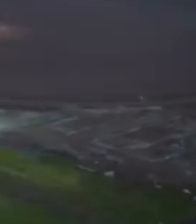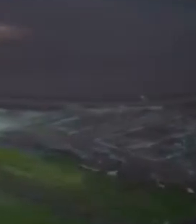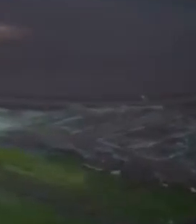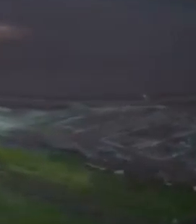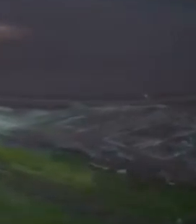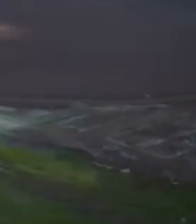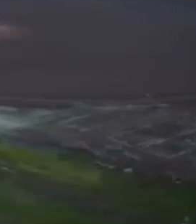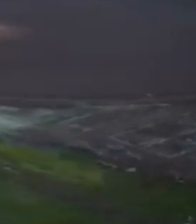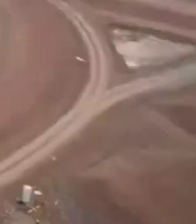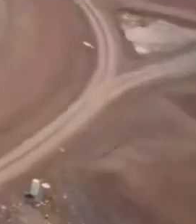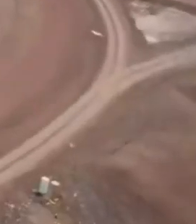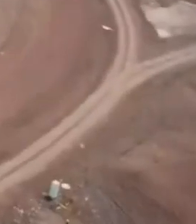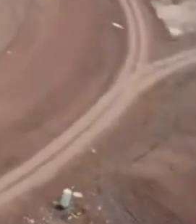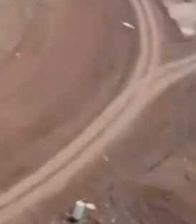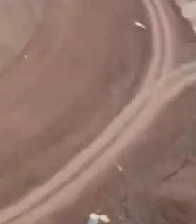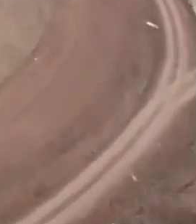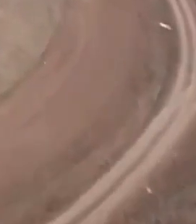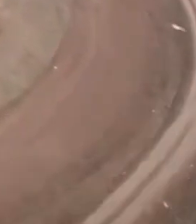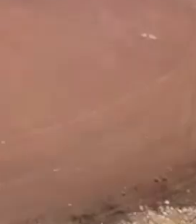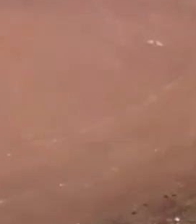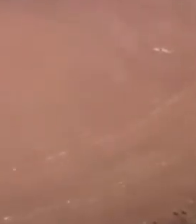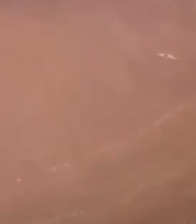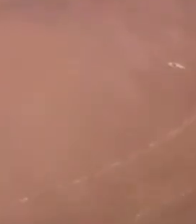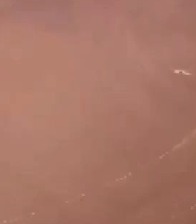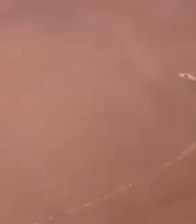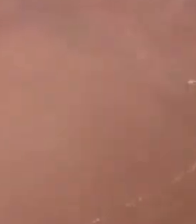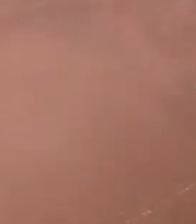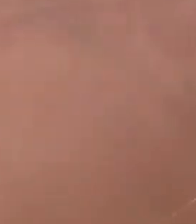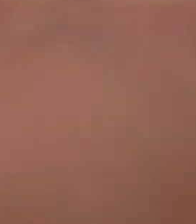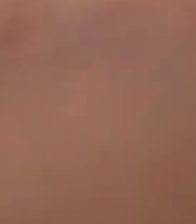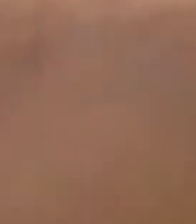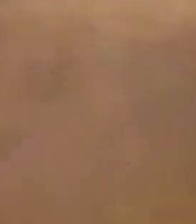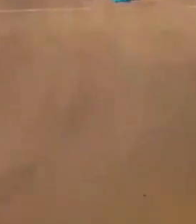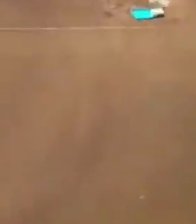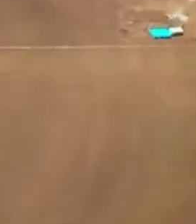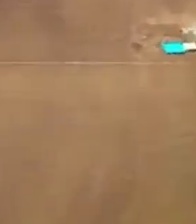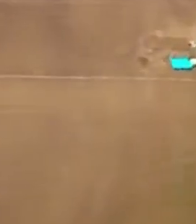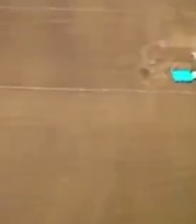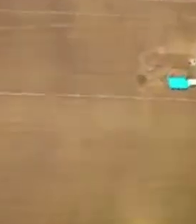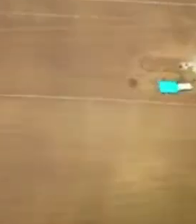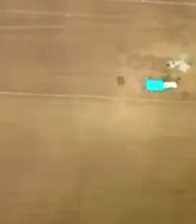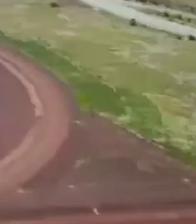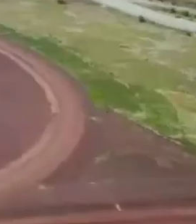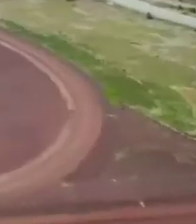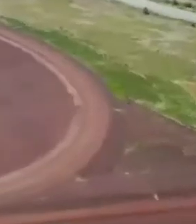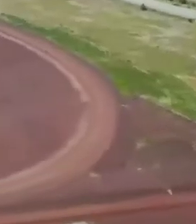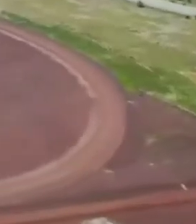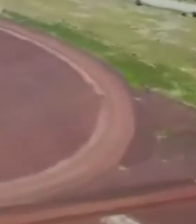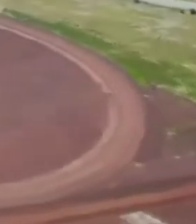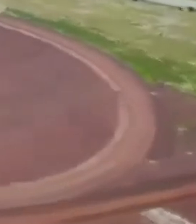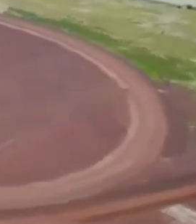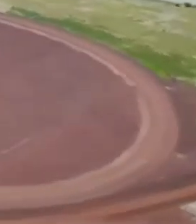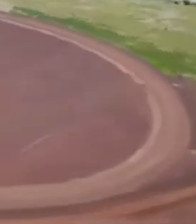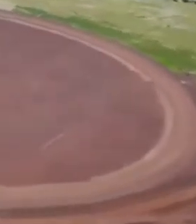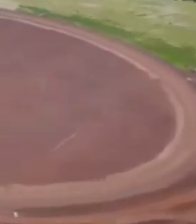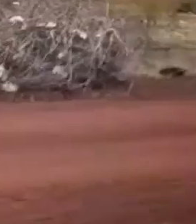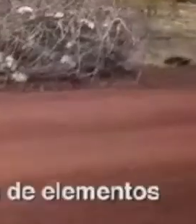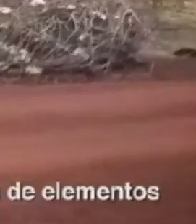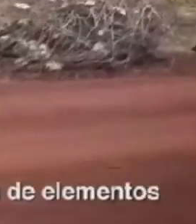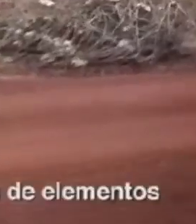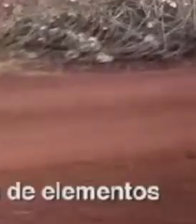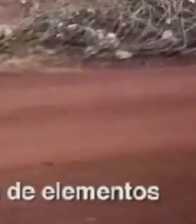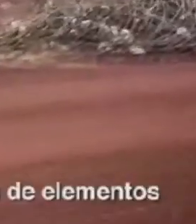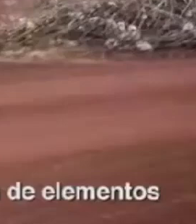trabajos de geotecnia, topografía y trazo en plataformas que a la fecha llevan un acumulado de 237.000 metros cuadrados de avance.